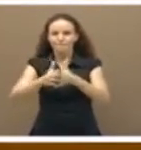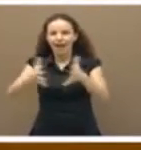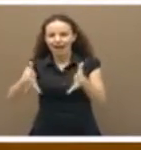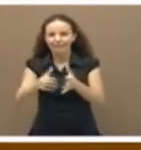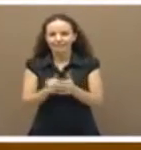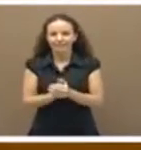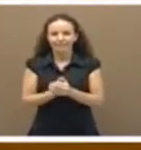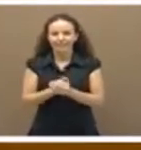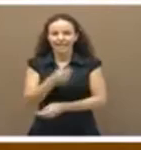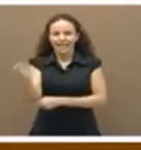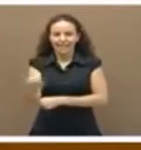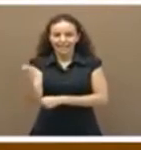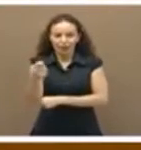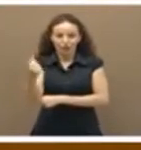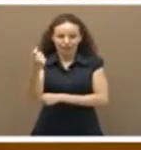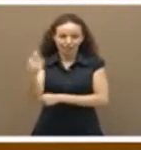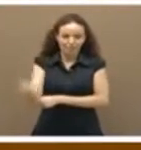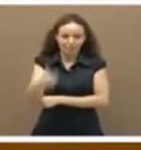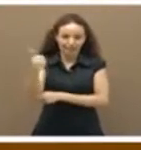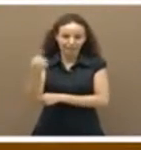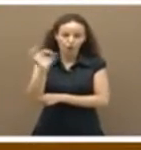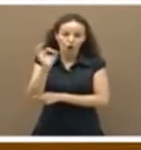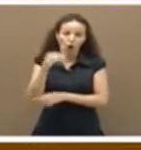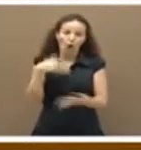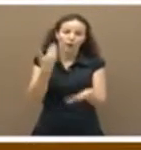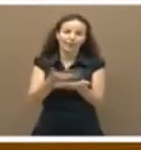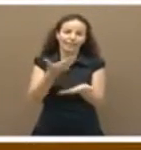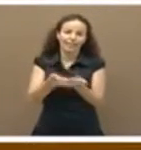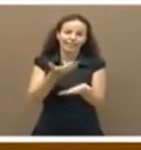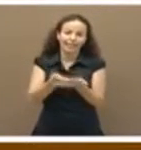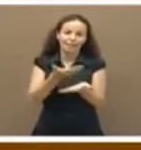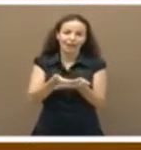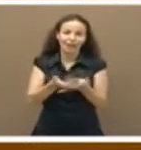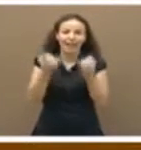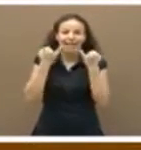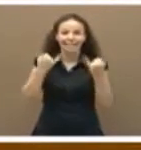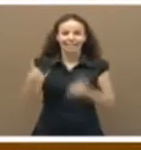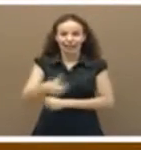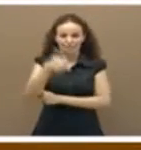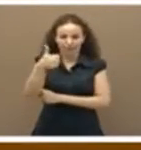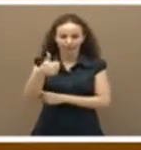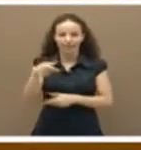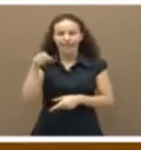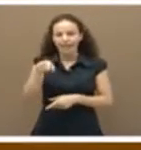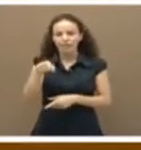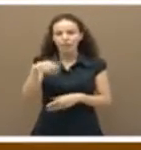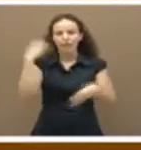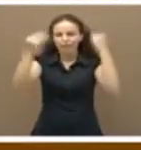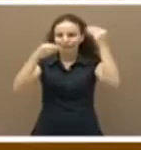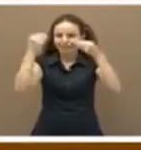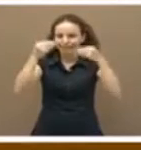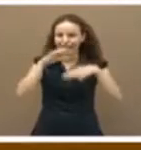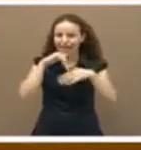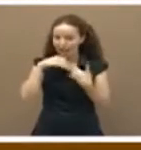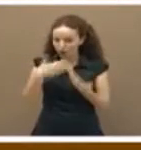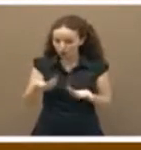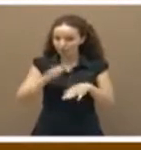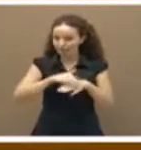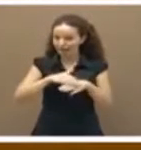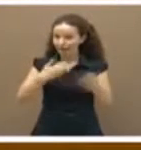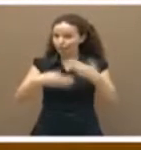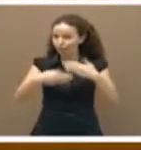riego o incremento de la demanda eléctrica. Esto nos debe comprometer en el presente para intentar hacer posible el